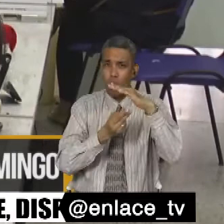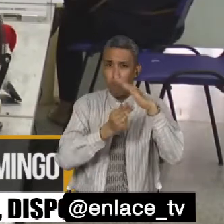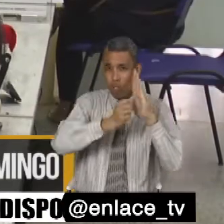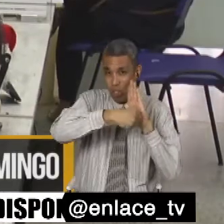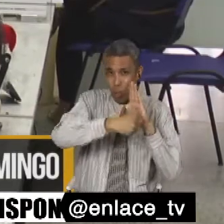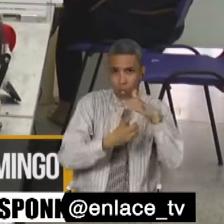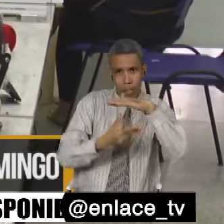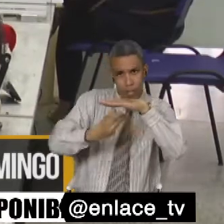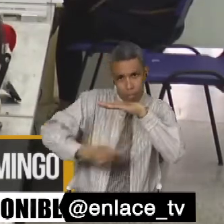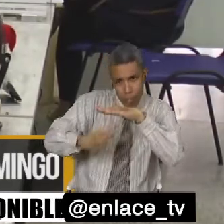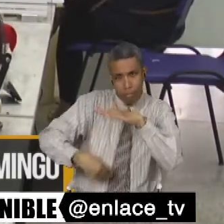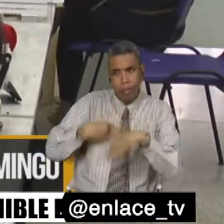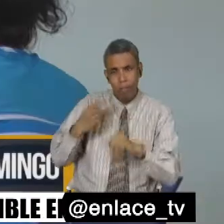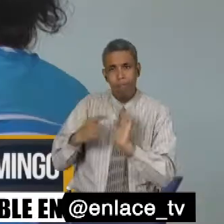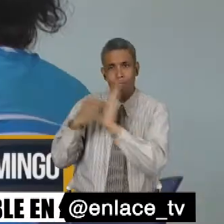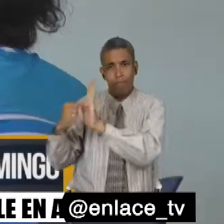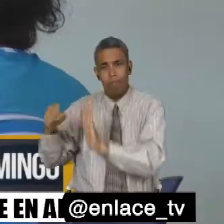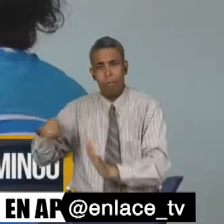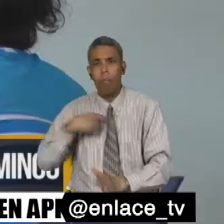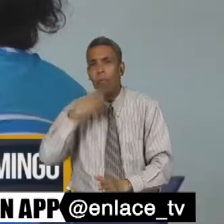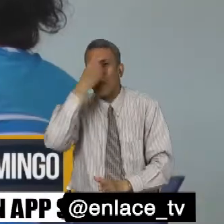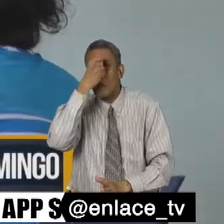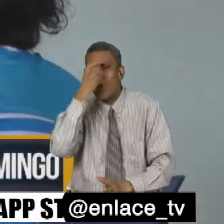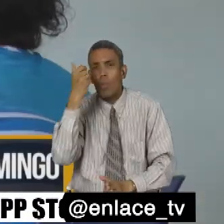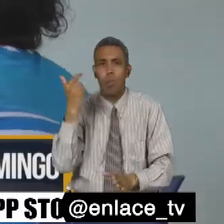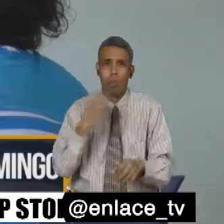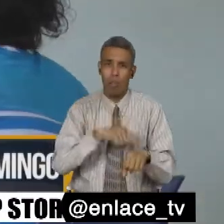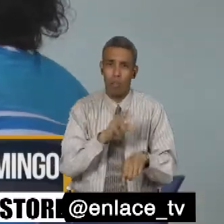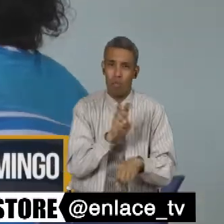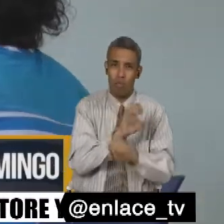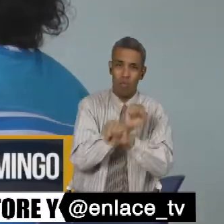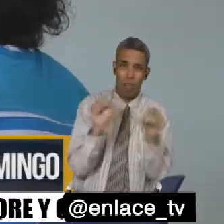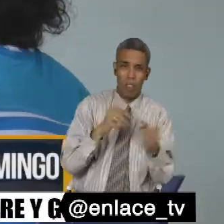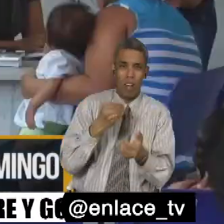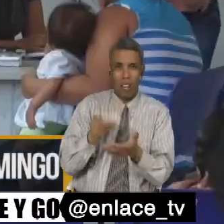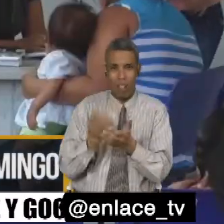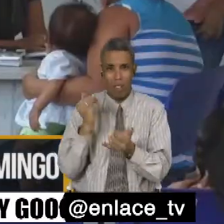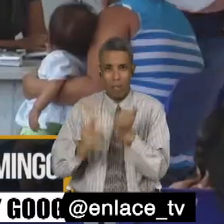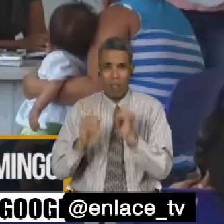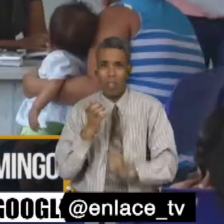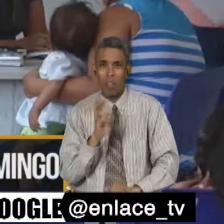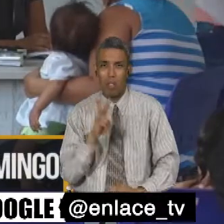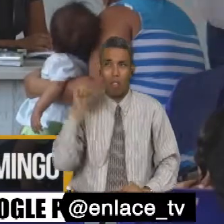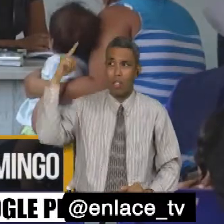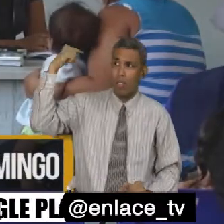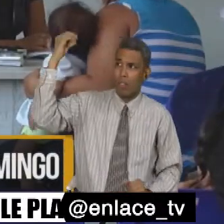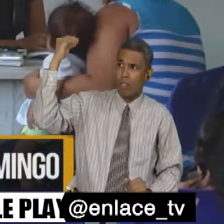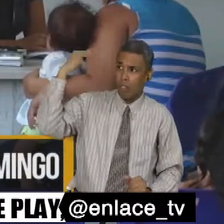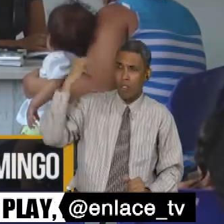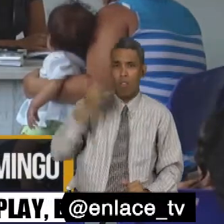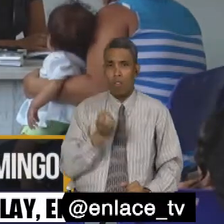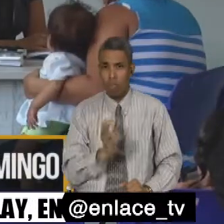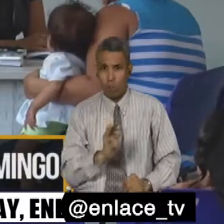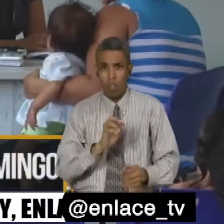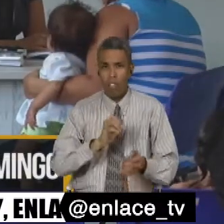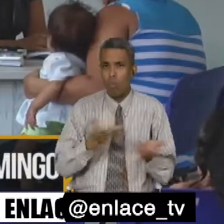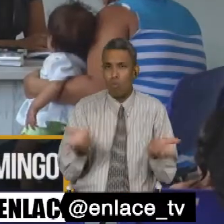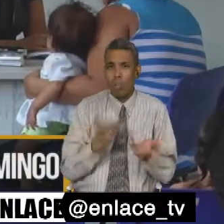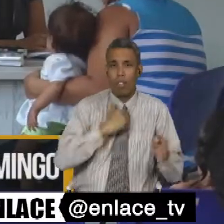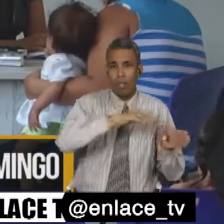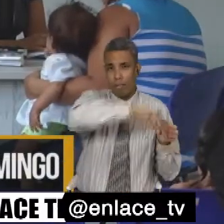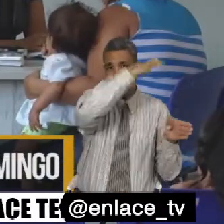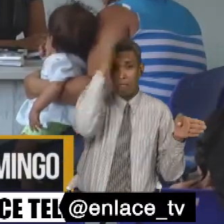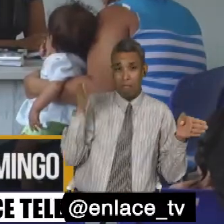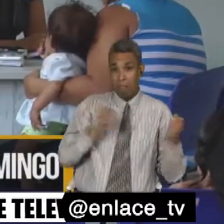sistema de salud se realizará este domingo 21 de mayo desde las 8 de la mañana hasta las 12 del mediodía en las instalaciones del coliseo